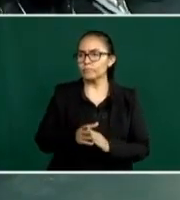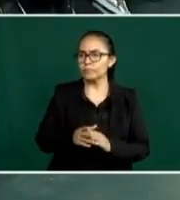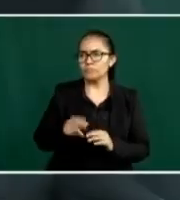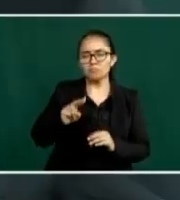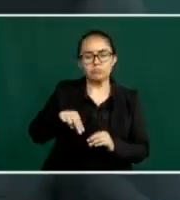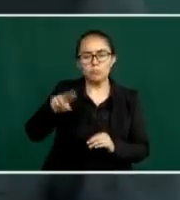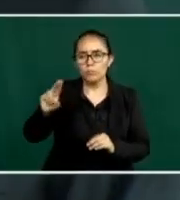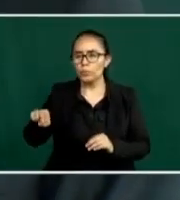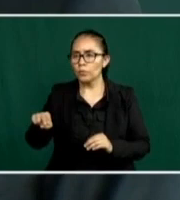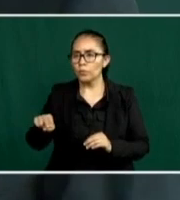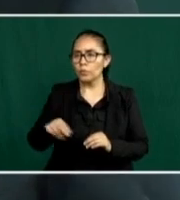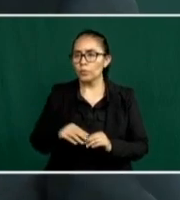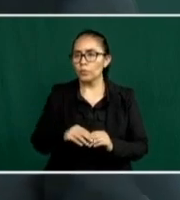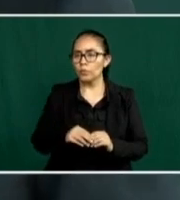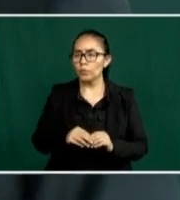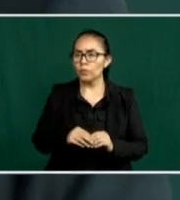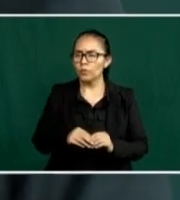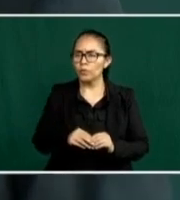Nunca